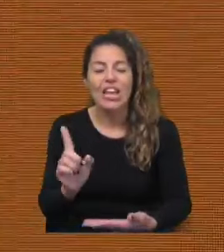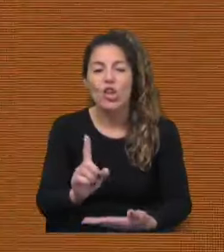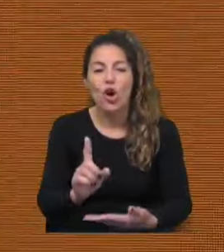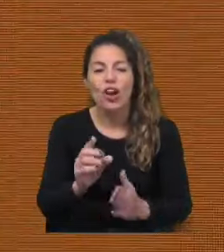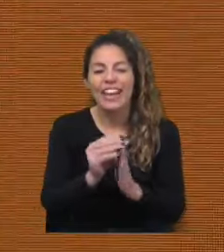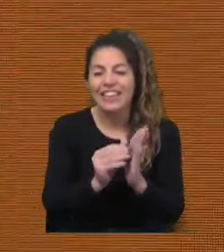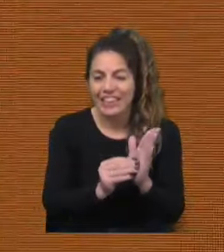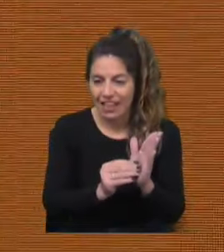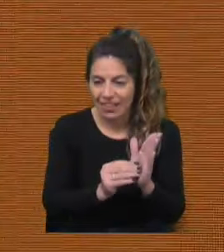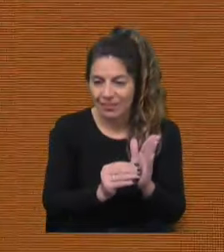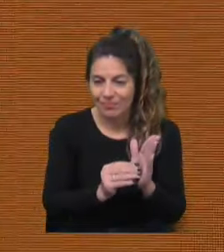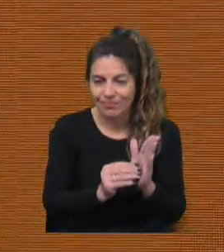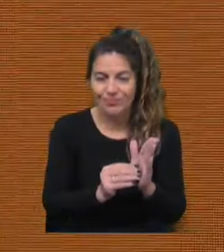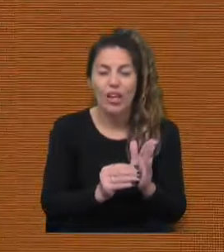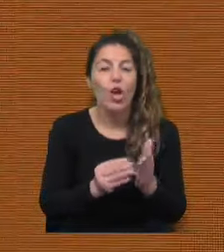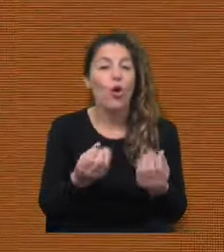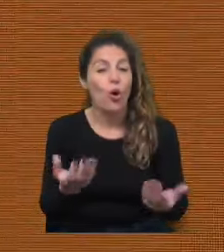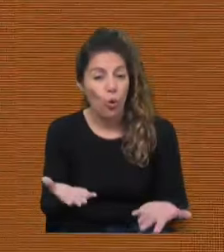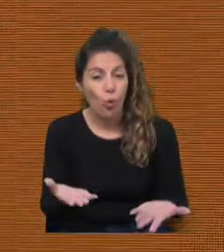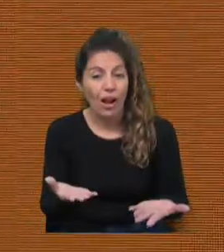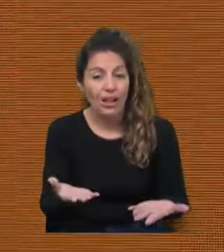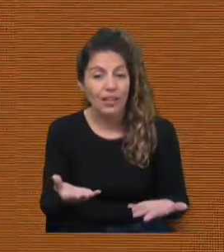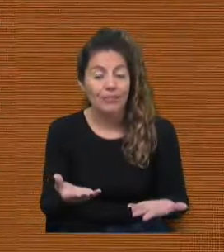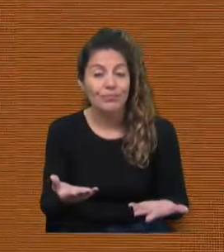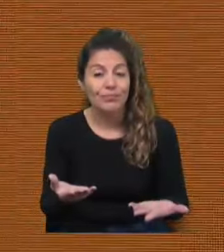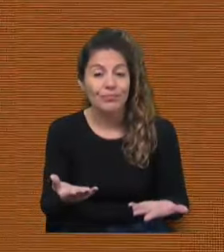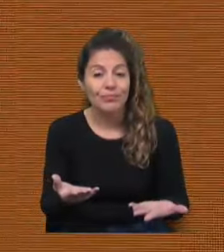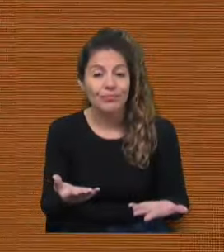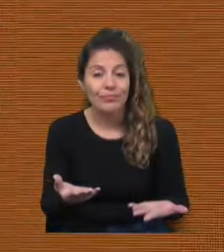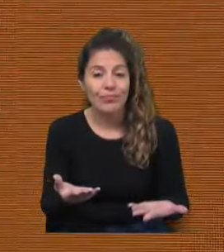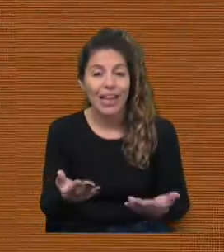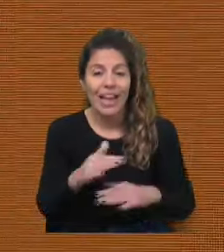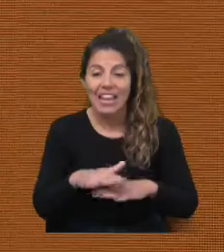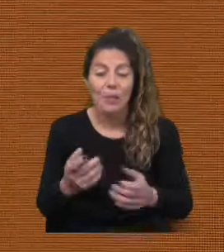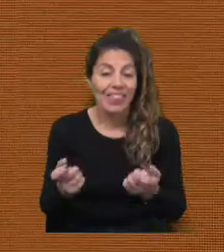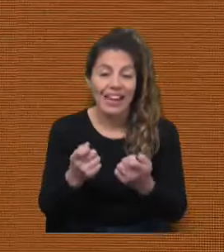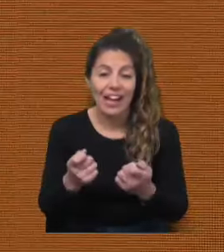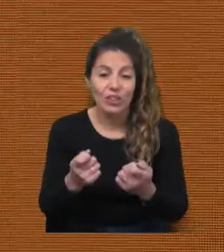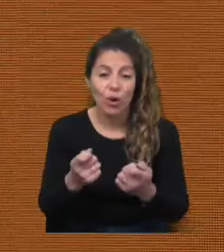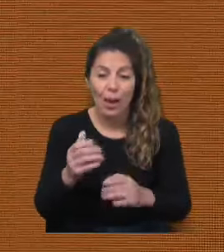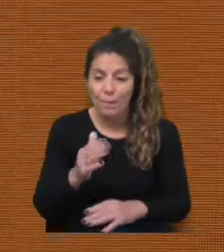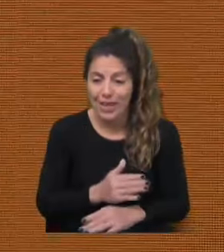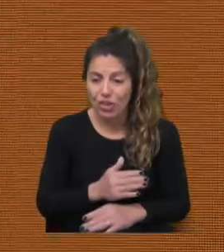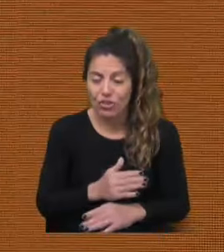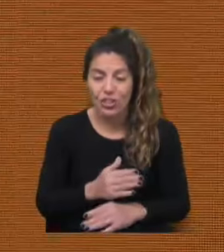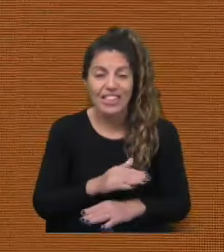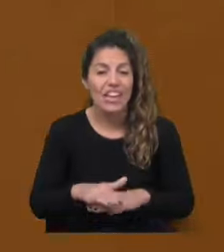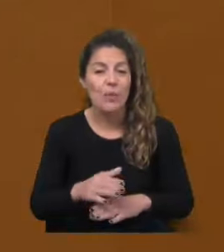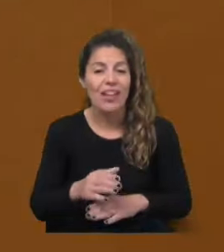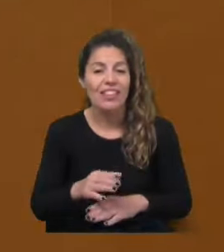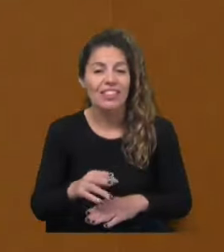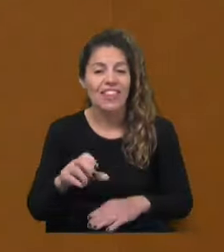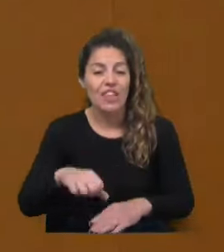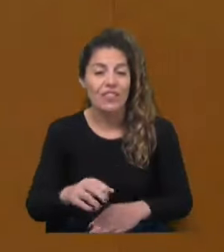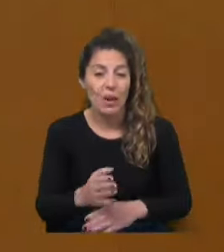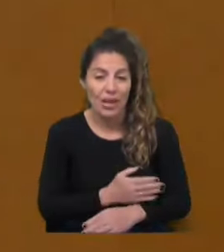siendo registrada, con lo cual se está subestimando el nivel de gasto y el nivel de déficit. Pero se registrará en el próximo